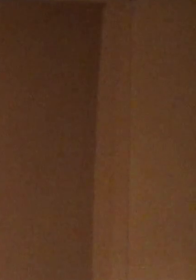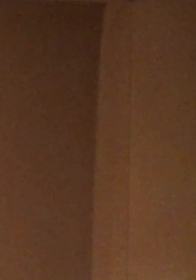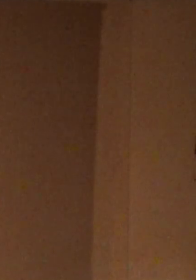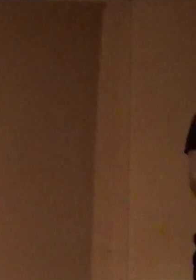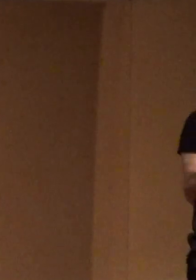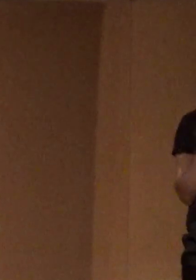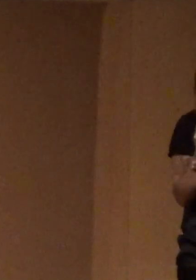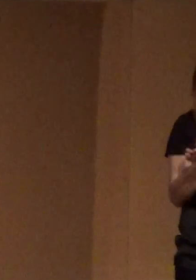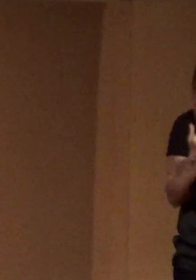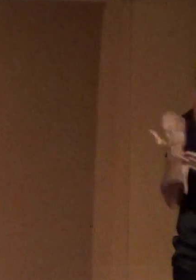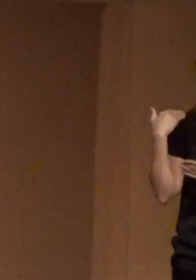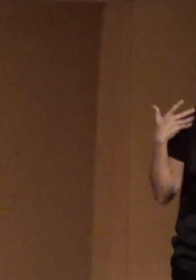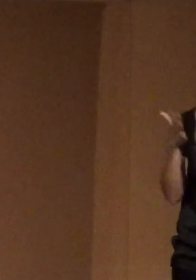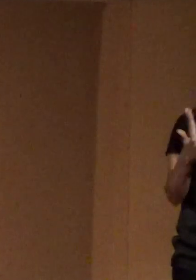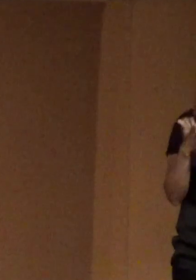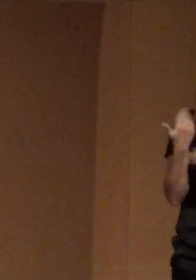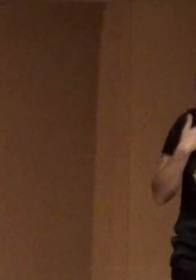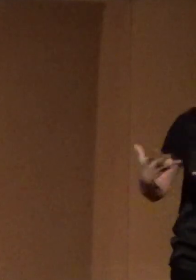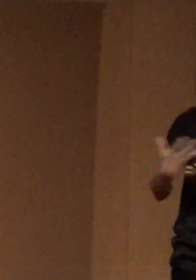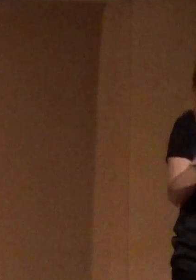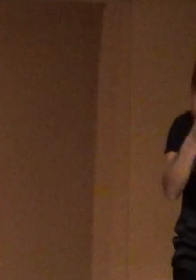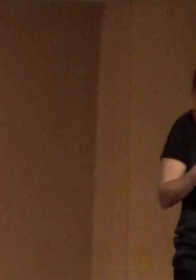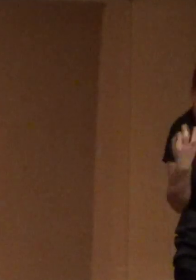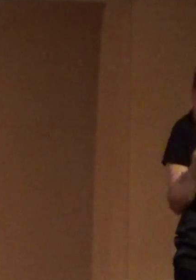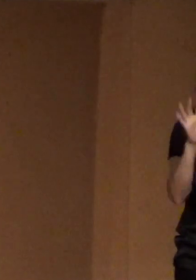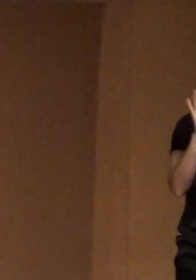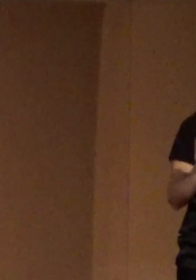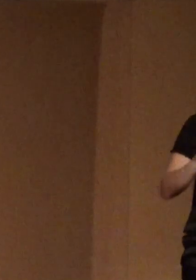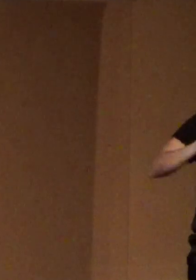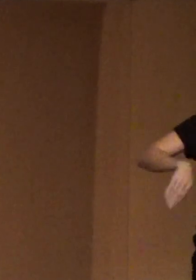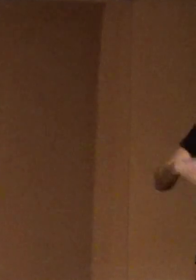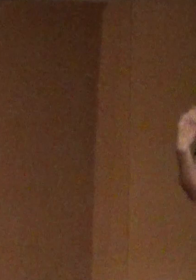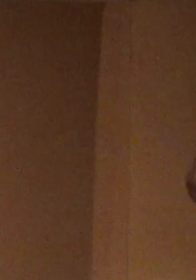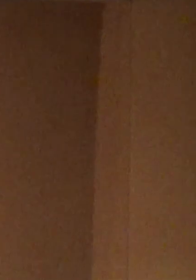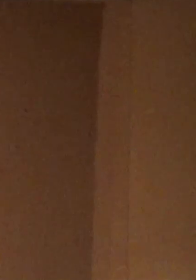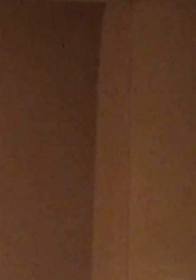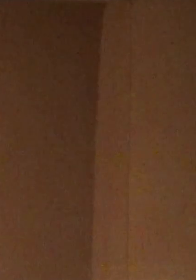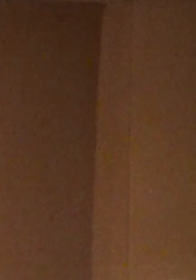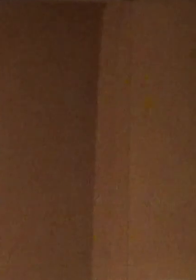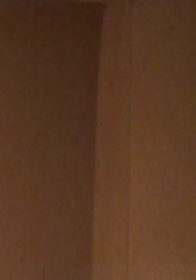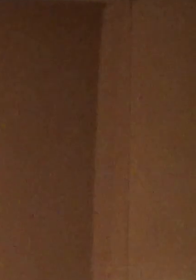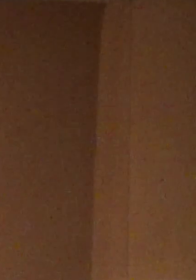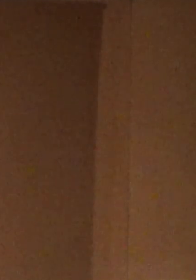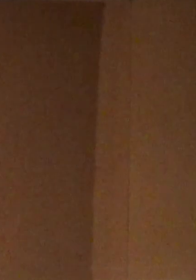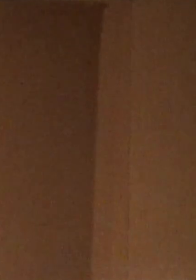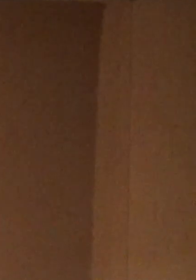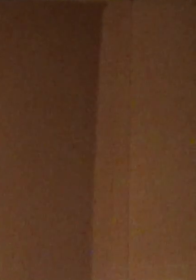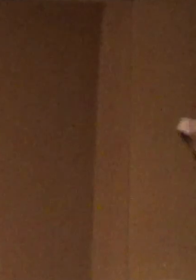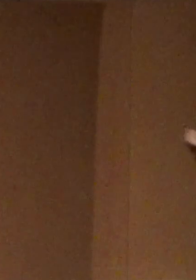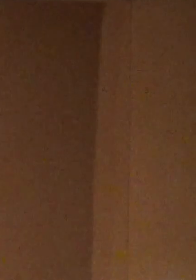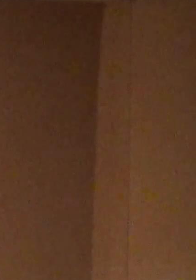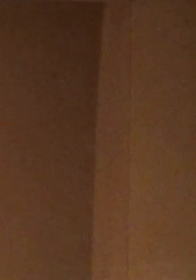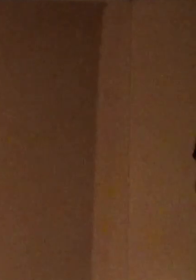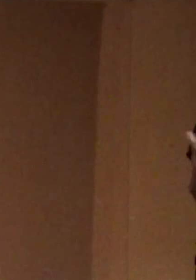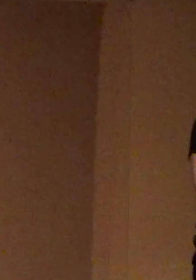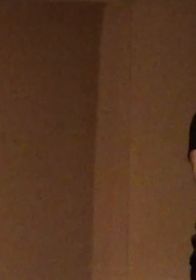se ha hablado y yo comentaré también. Y luego al final la parte de evidencia es la respuesta farmacológica, porque todo el mundo conoce TDAH, que después del tratamiento